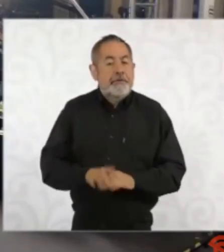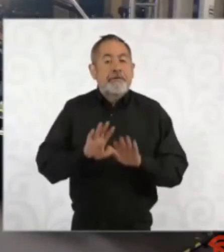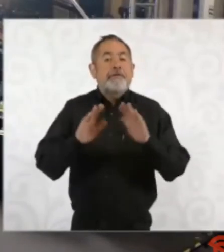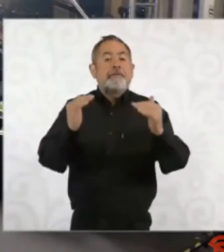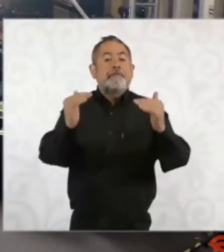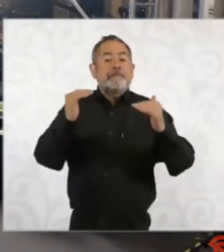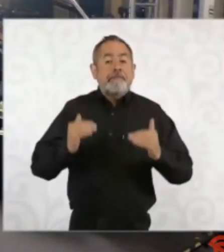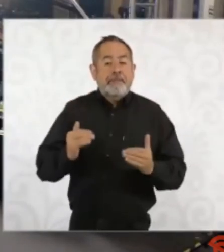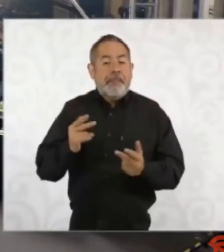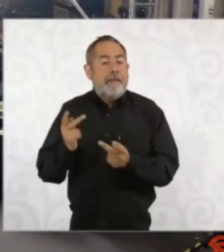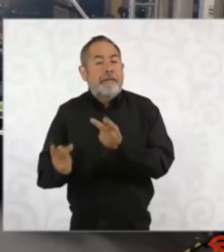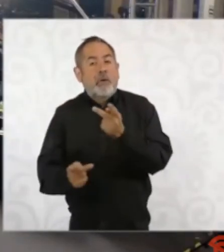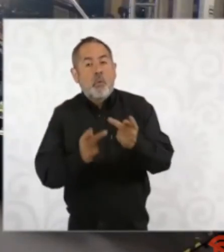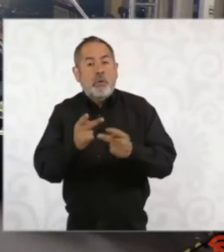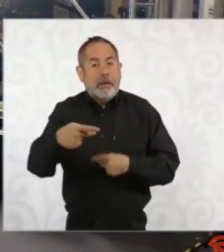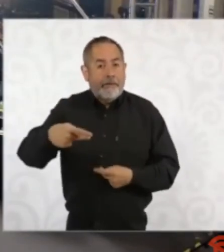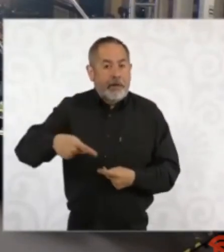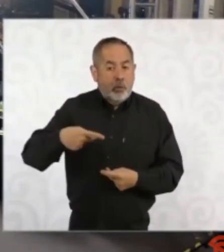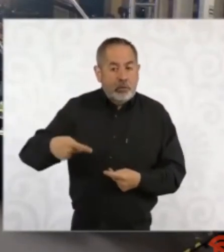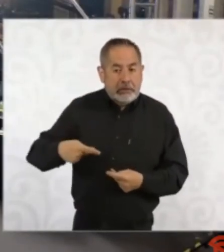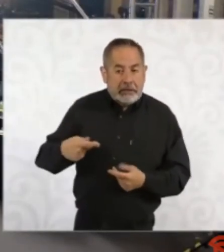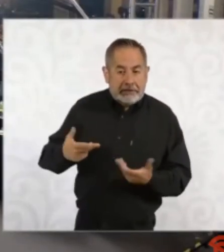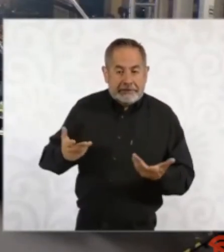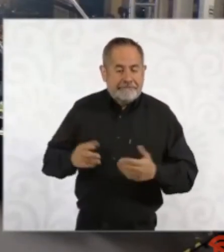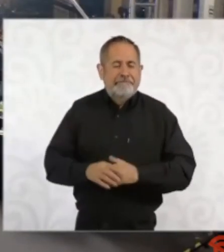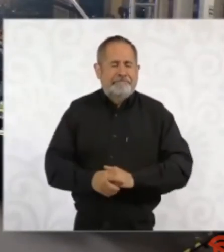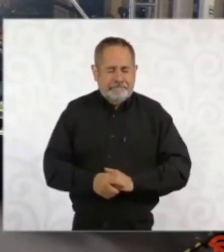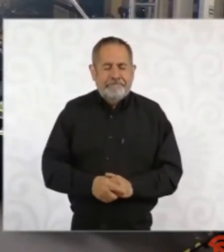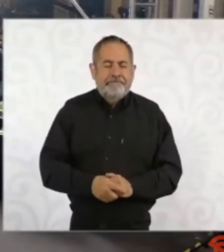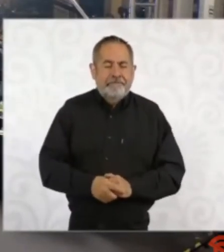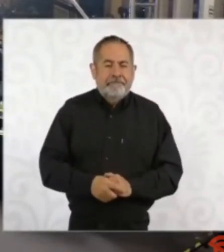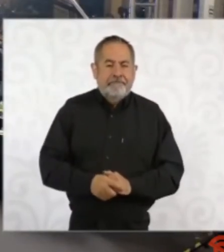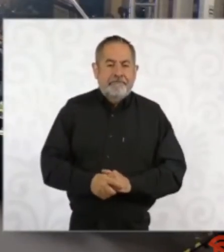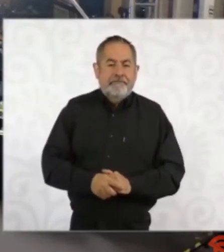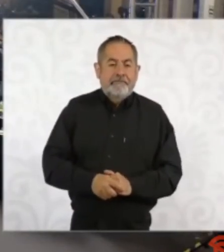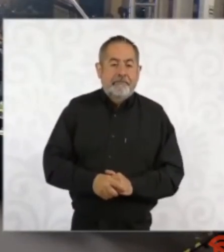preguntas sobre los dos temas. Vamos a